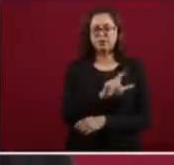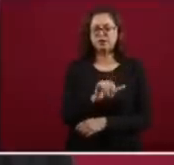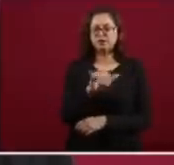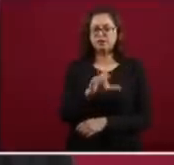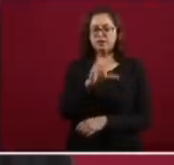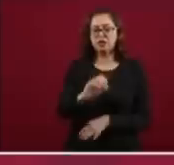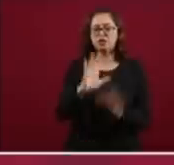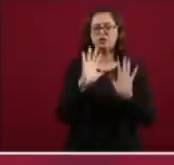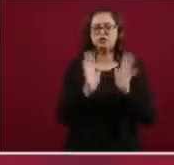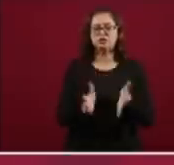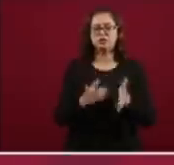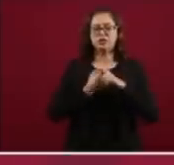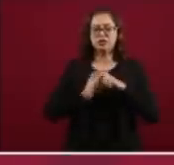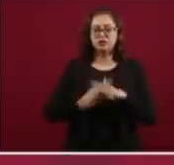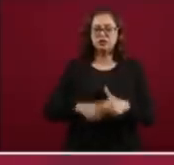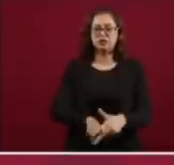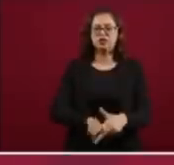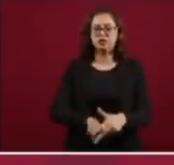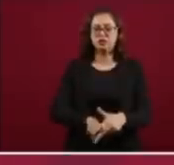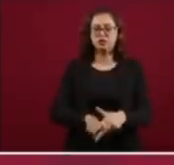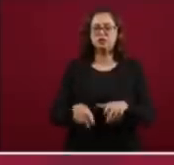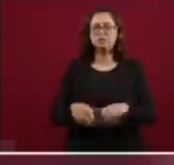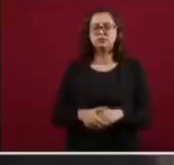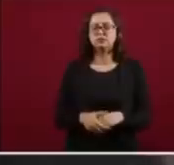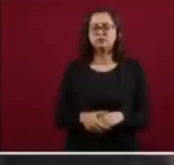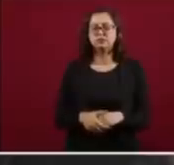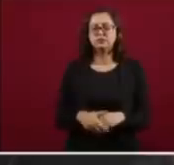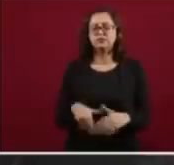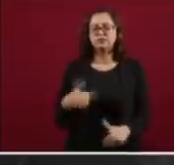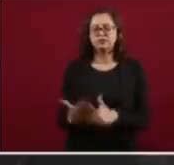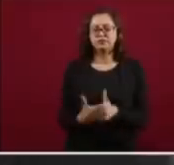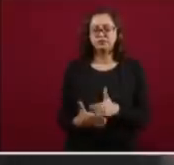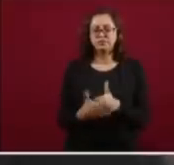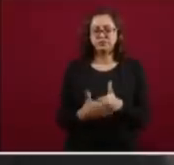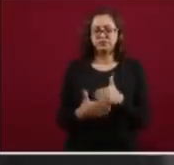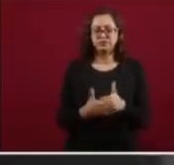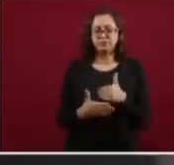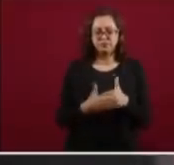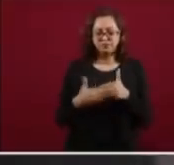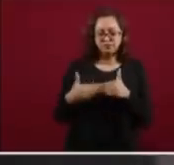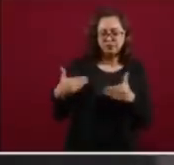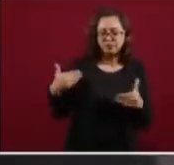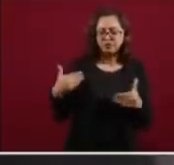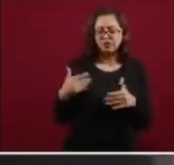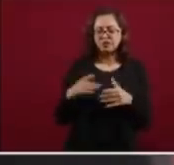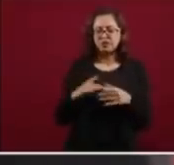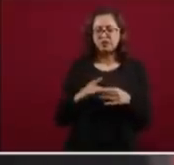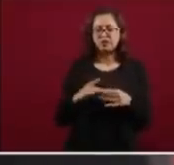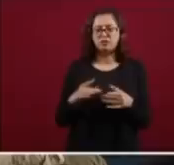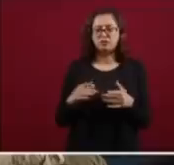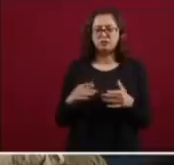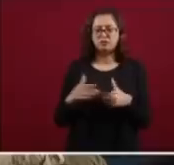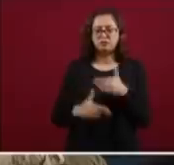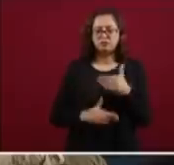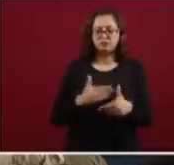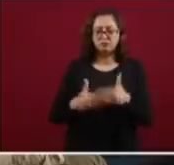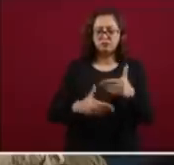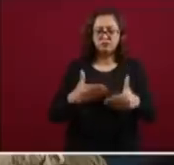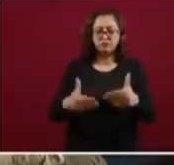inició y les vamos a mostrar como en 10 días se va